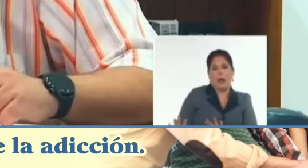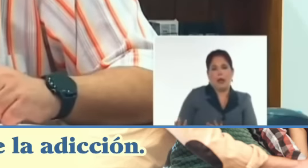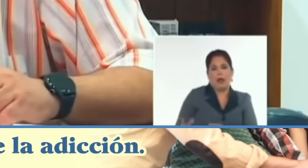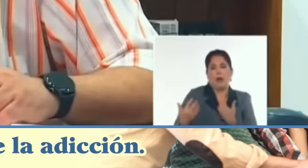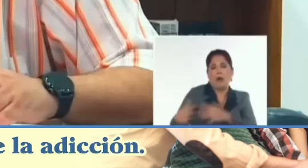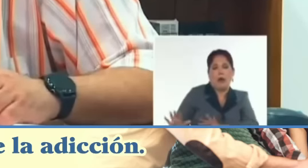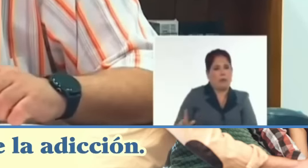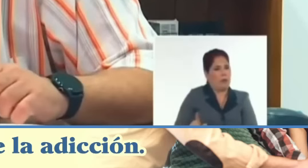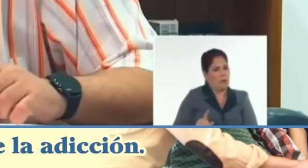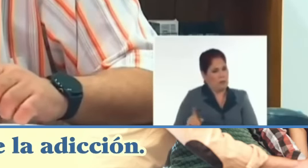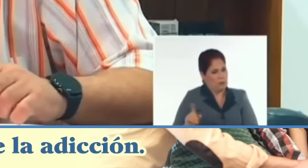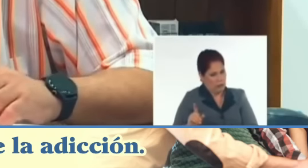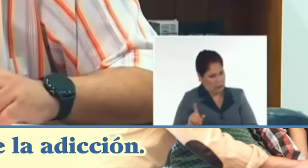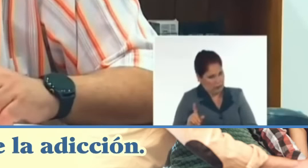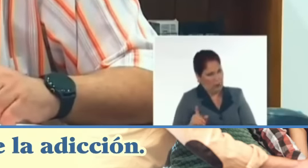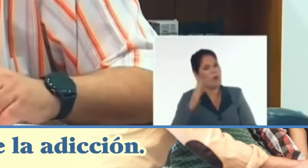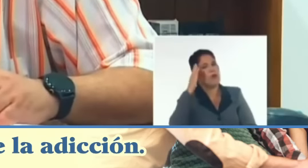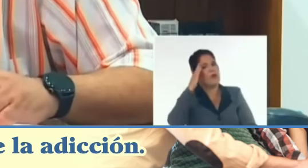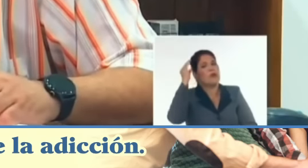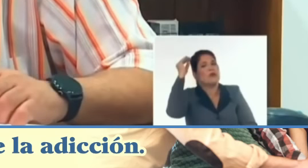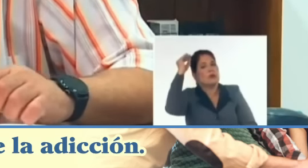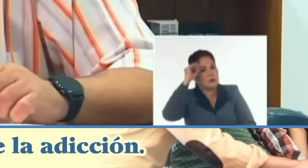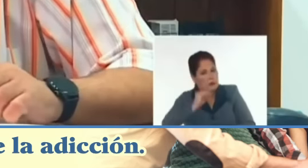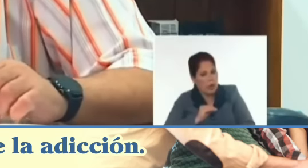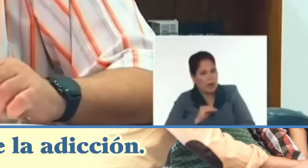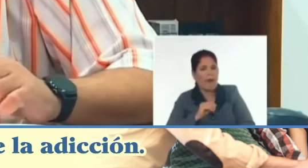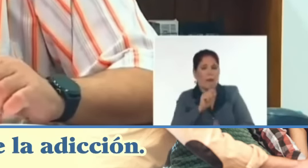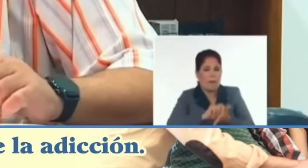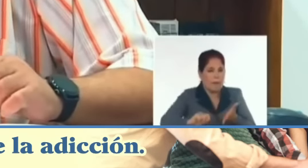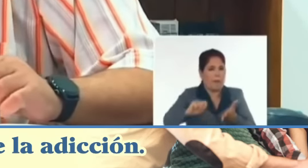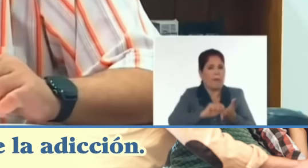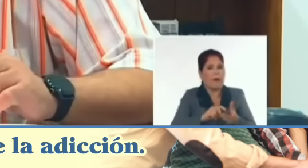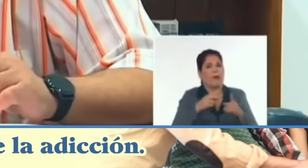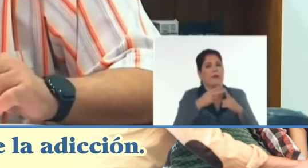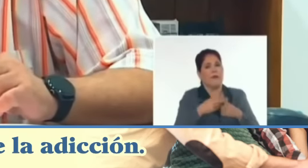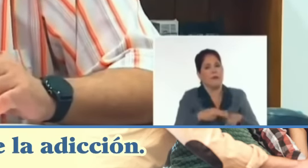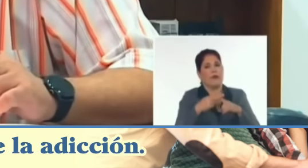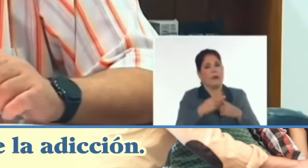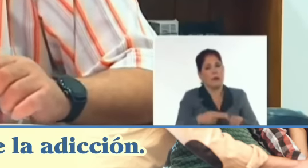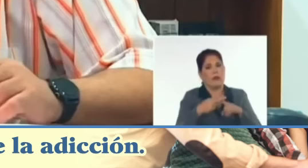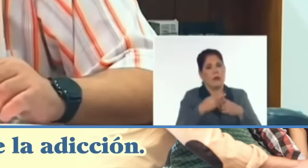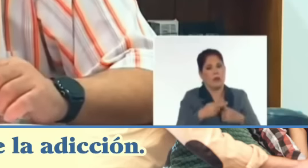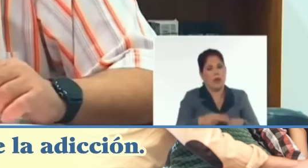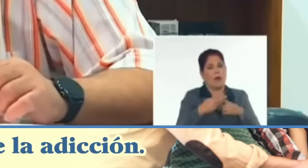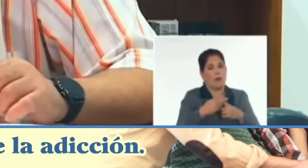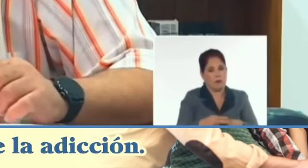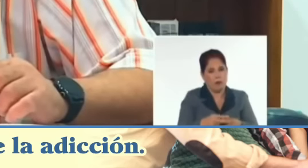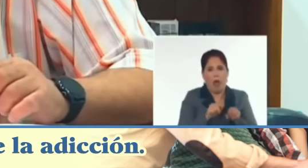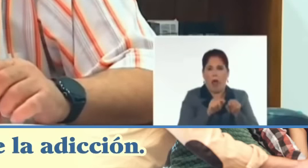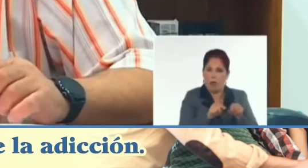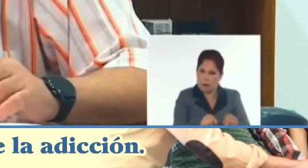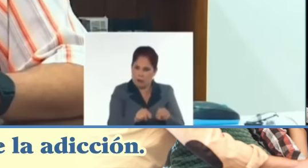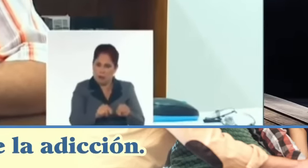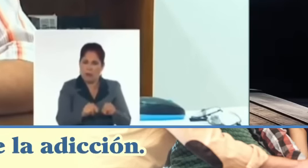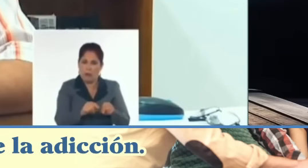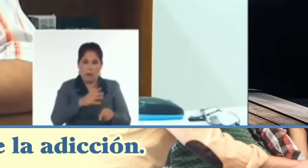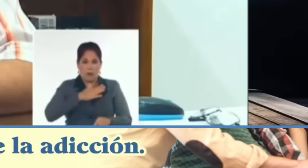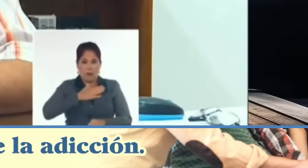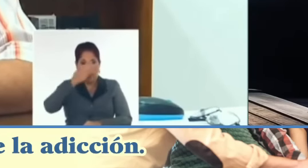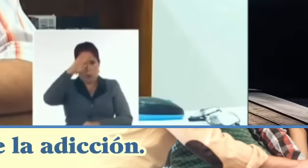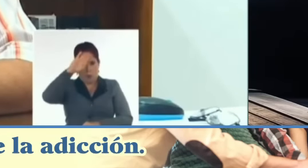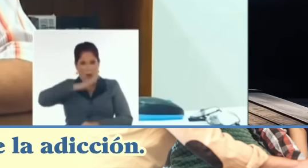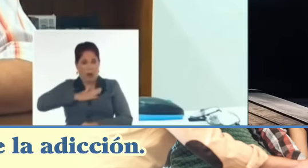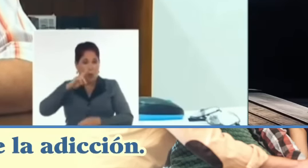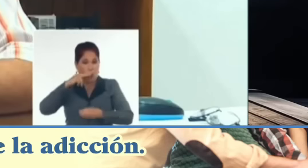sacrificando los mantenimientos de las unidades termoeléctricas ni de gas que son con combusti nacional No no